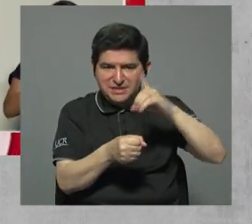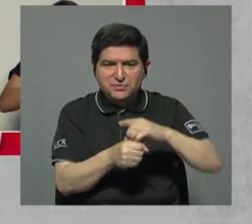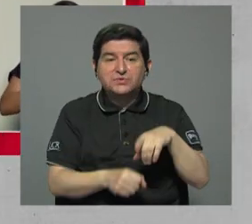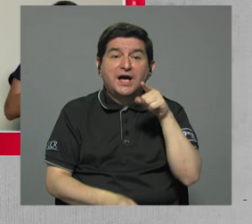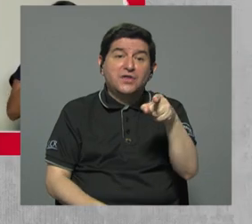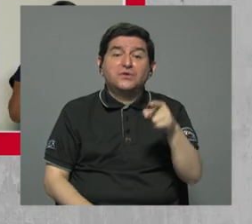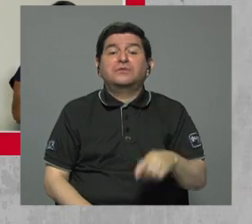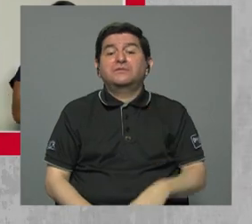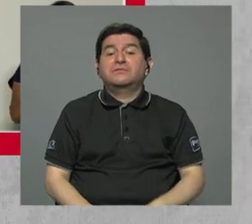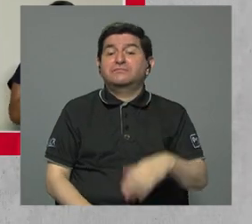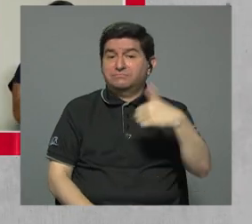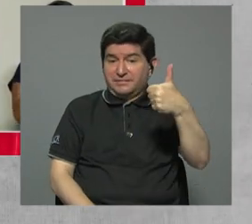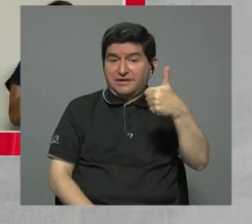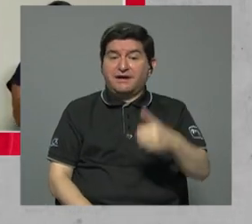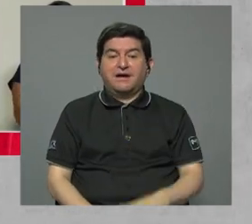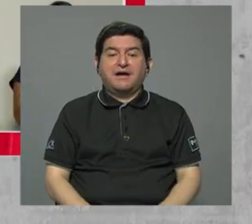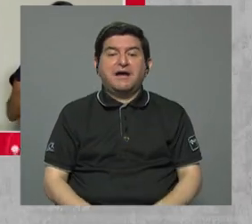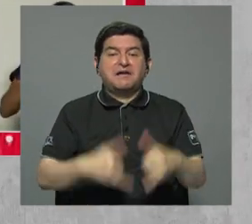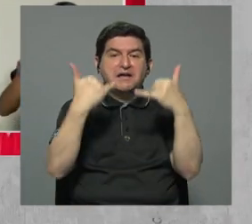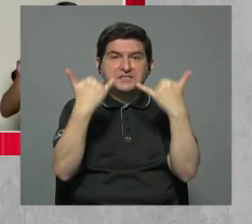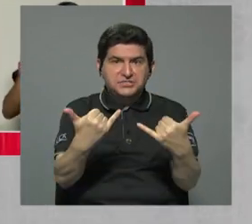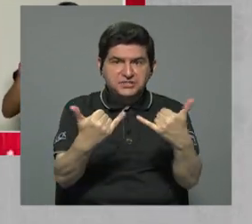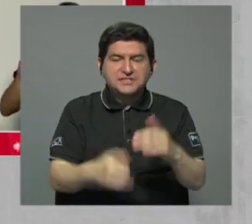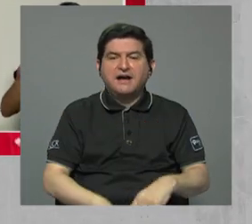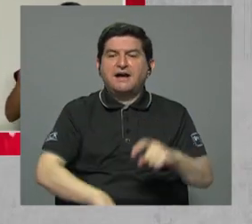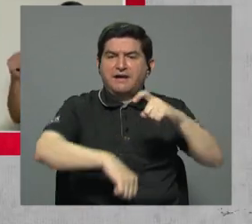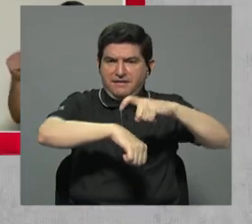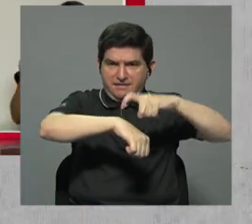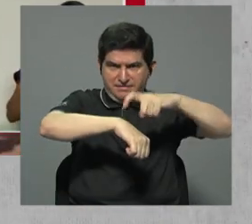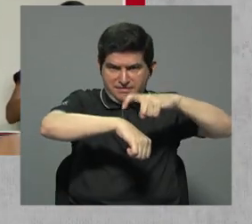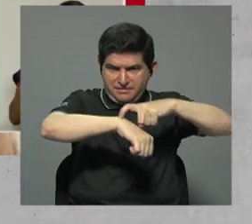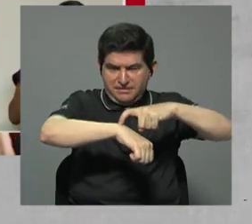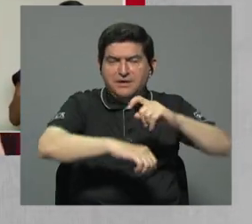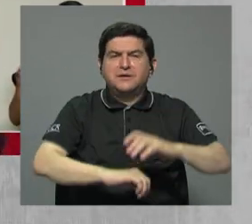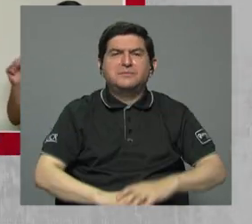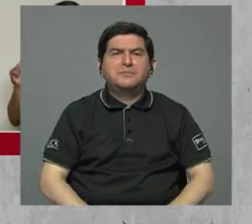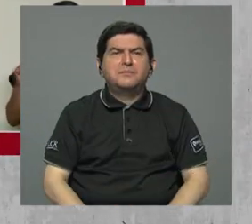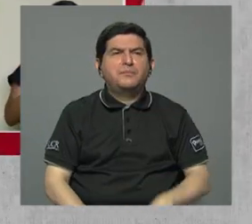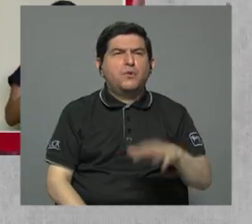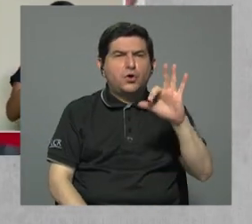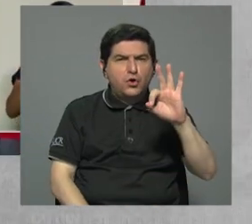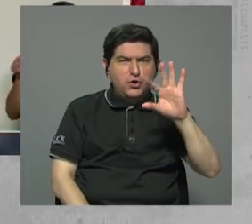que quedara, ya lo estuvo en el periodo